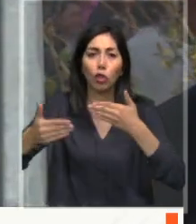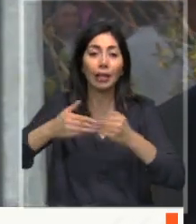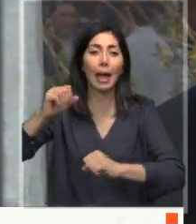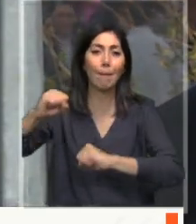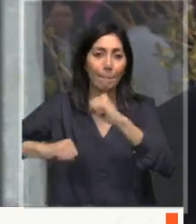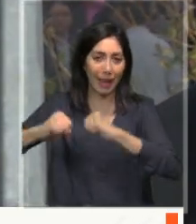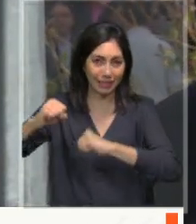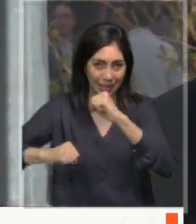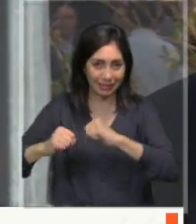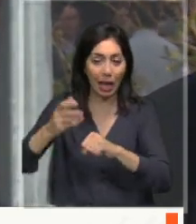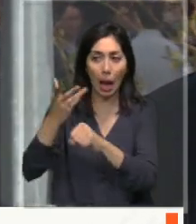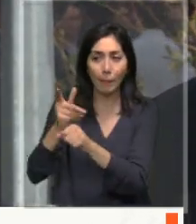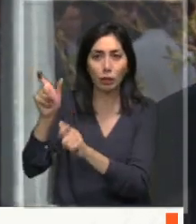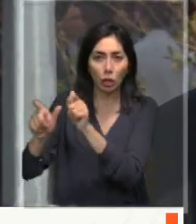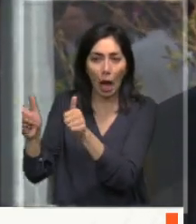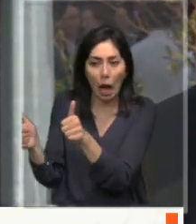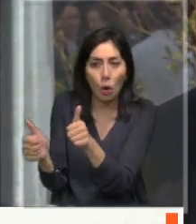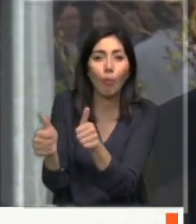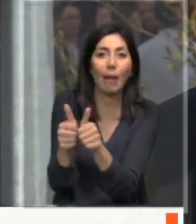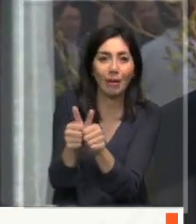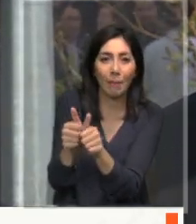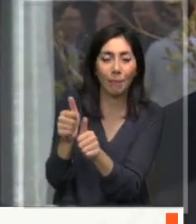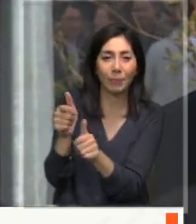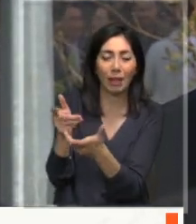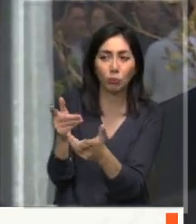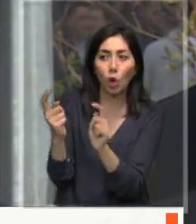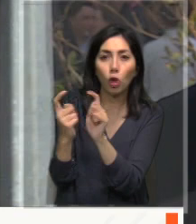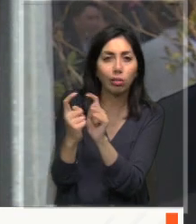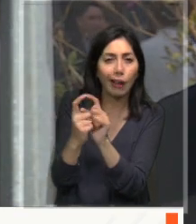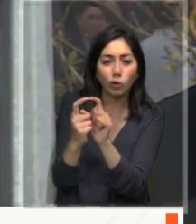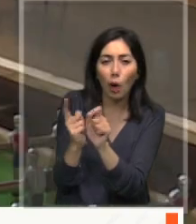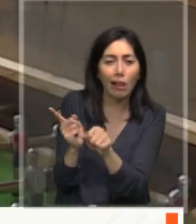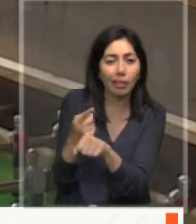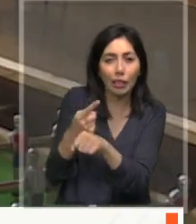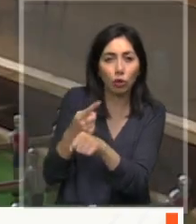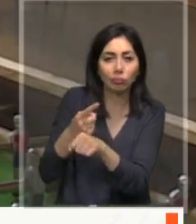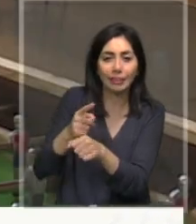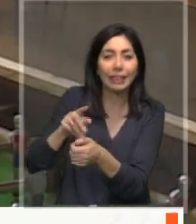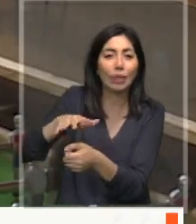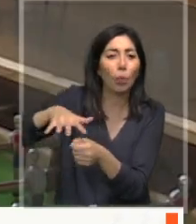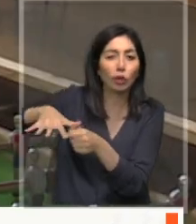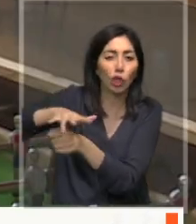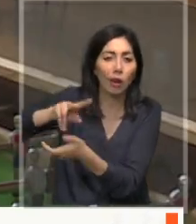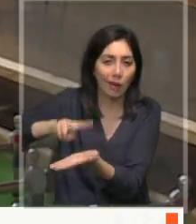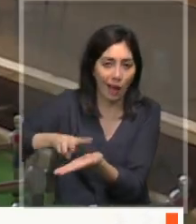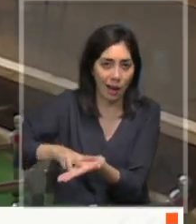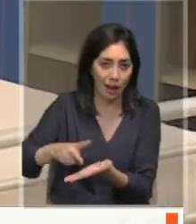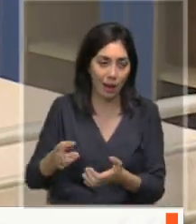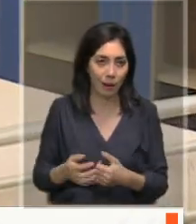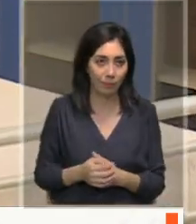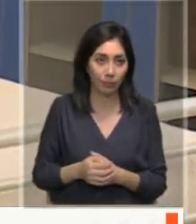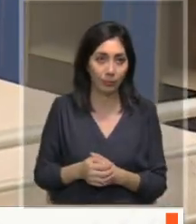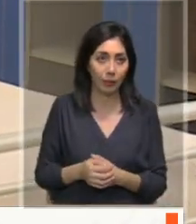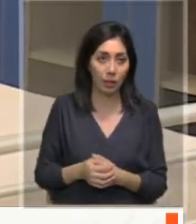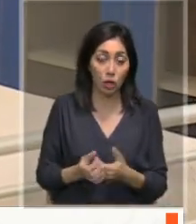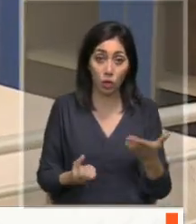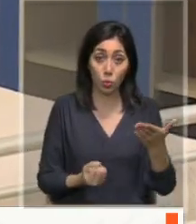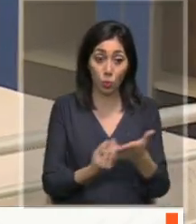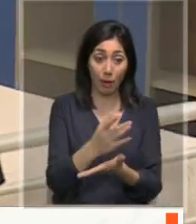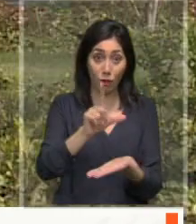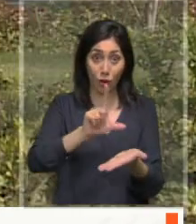tutores, que son personas que trabajan en esa empresa y por lo tanto uno tiene el contacto inmediato con la realidad. En principio, el nuevo campus